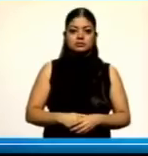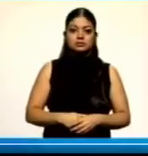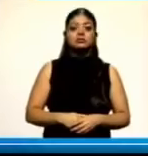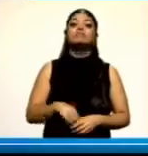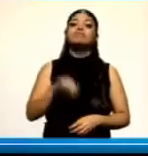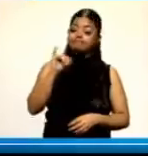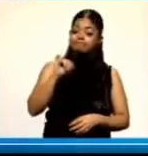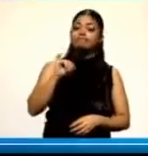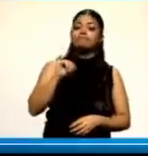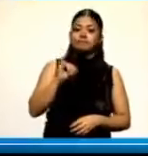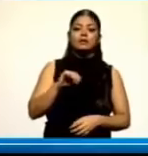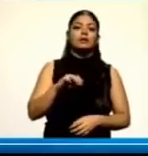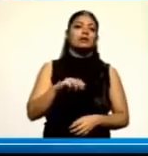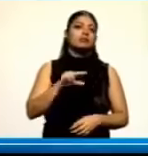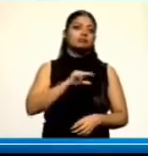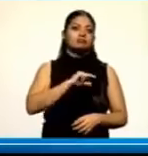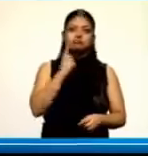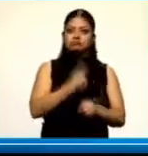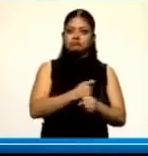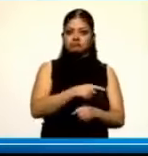Sí, especialmente los piquis.